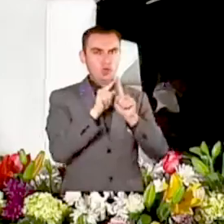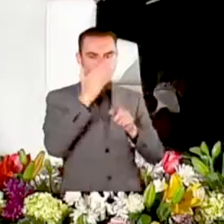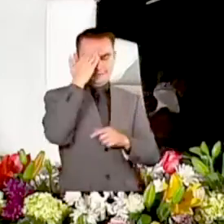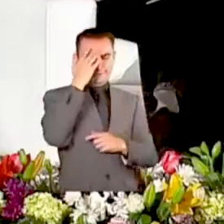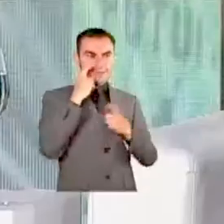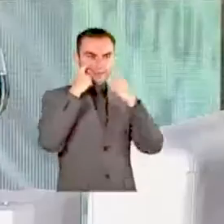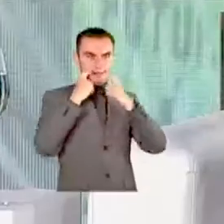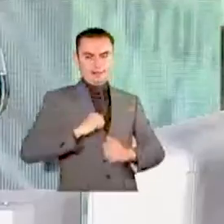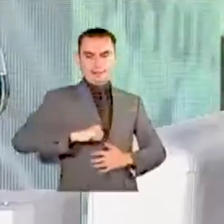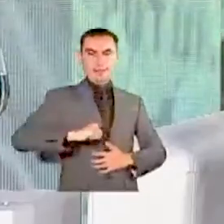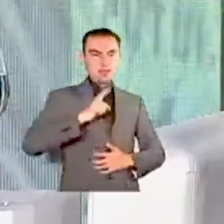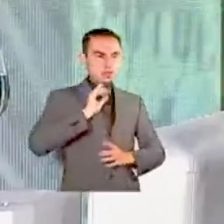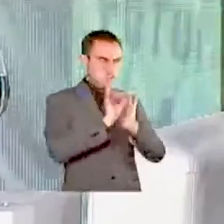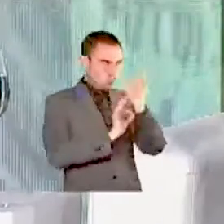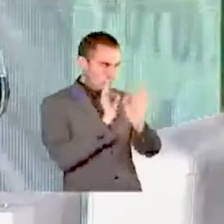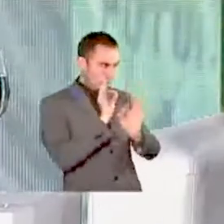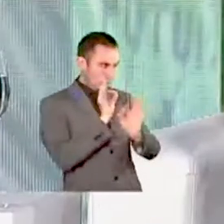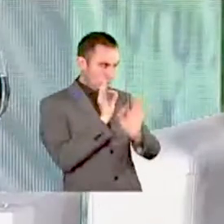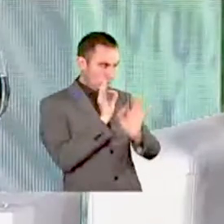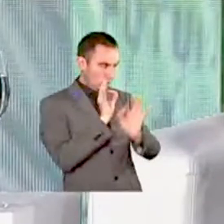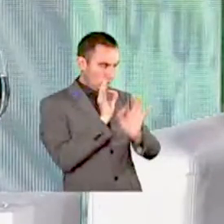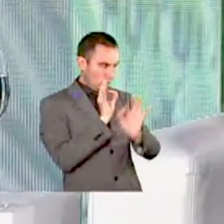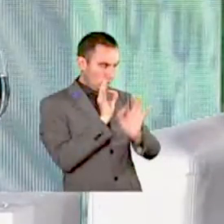derechos de las víctimas que